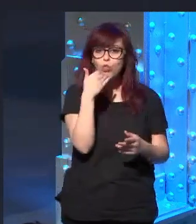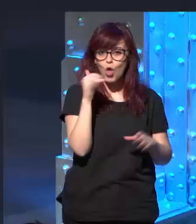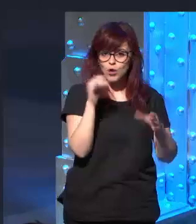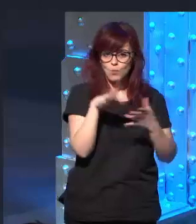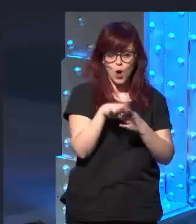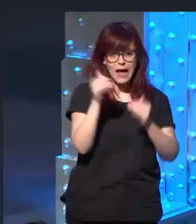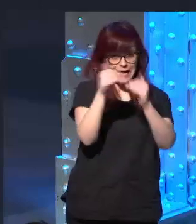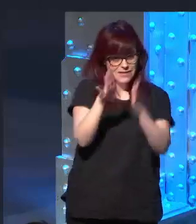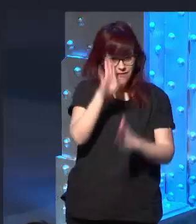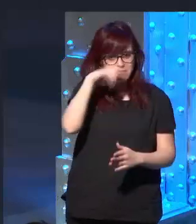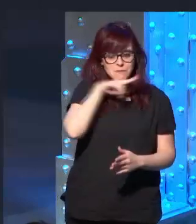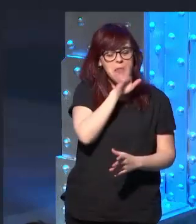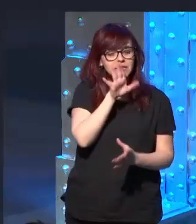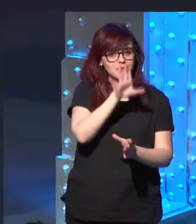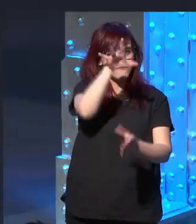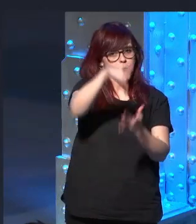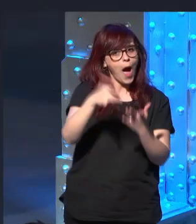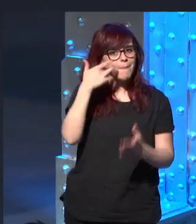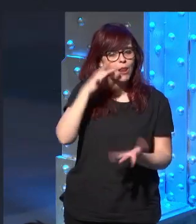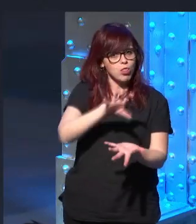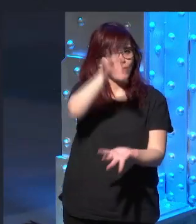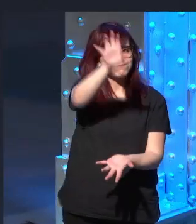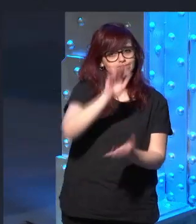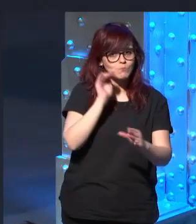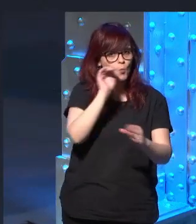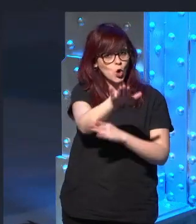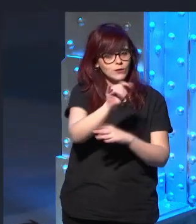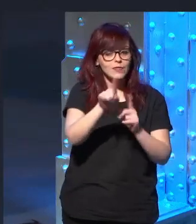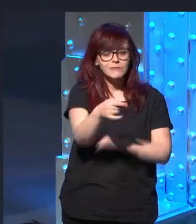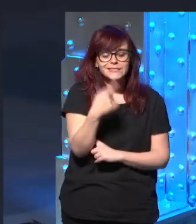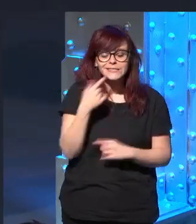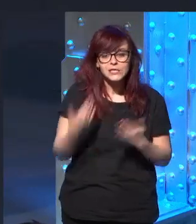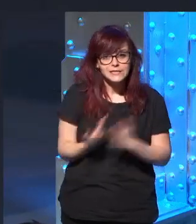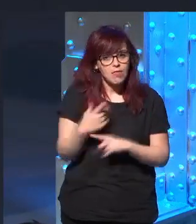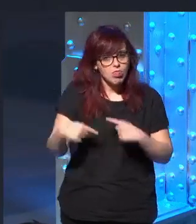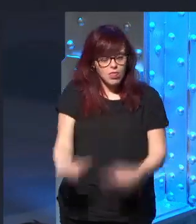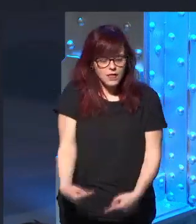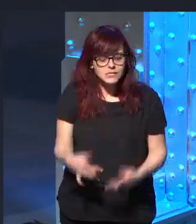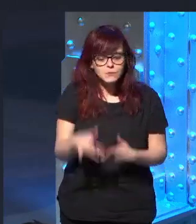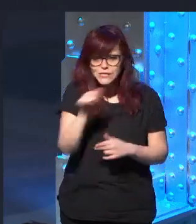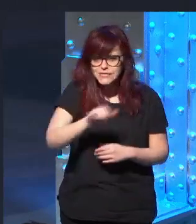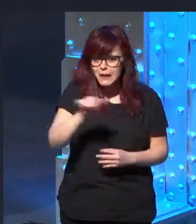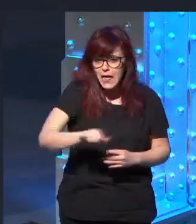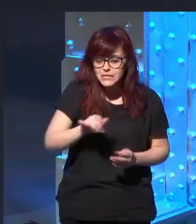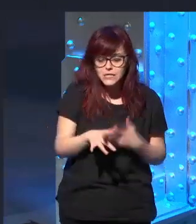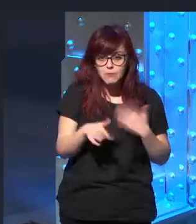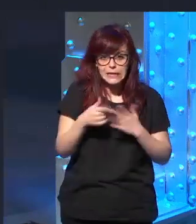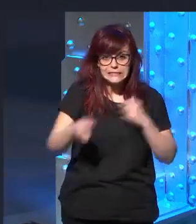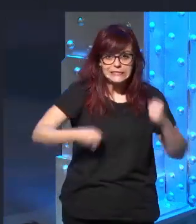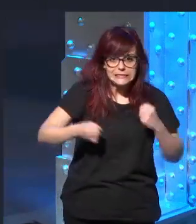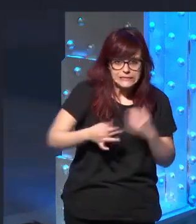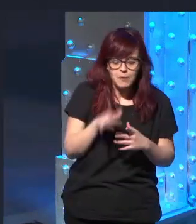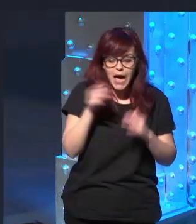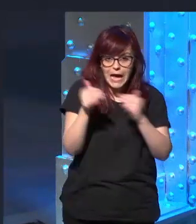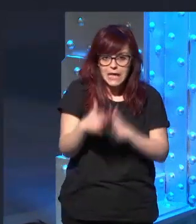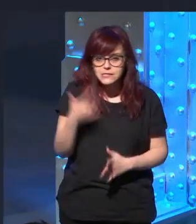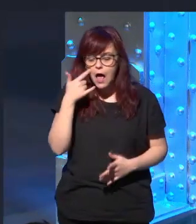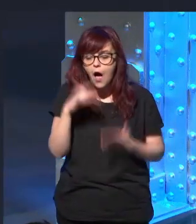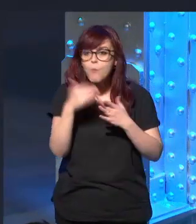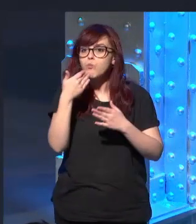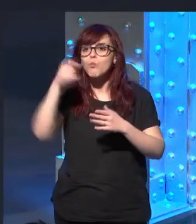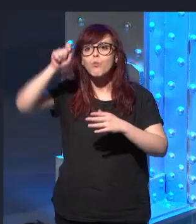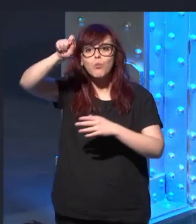estaba delante de la casa de mis padres. Y luego también como cada día durante muchas semanas volvía corriendo a casa y miraba